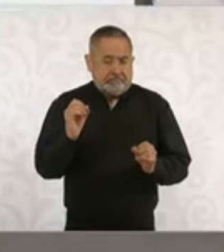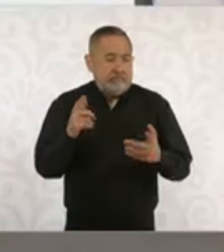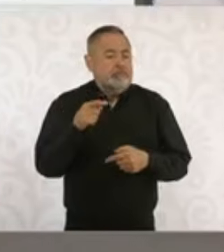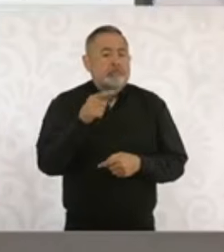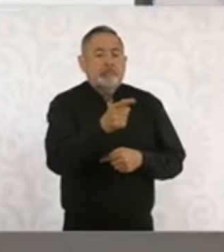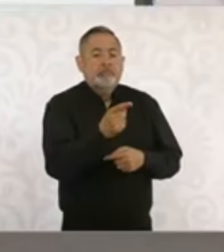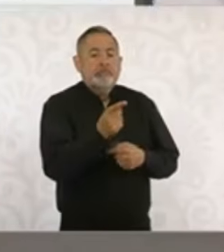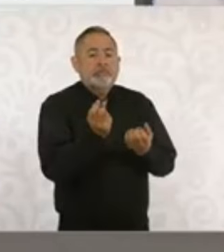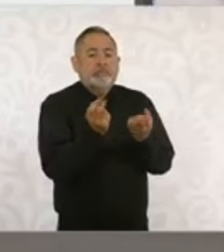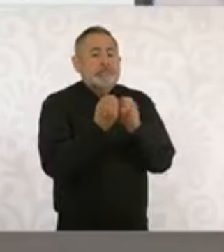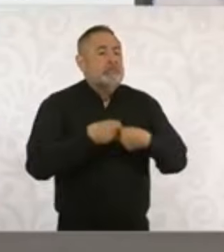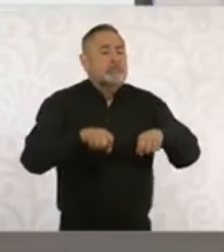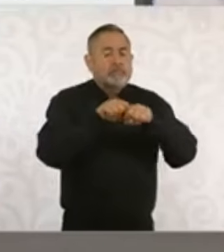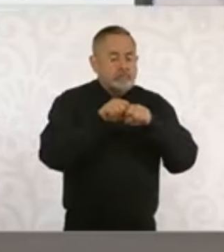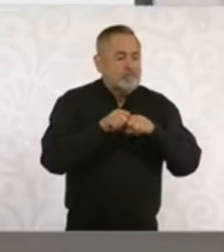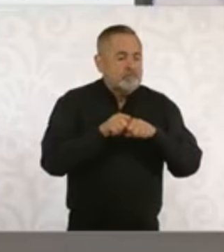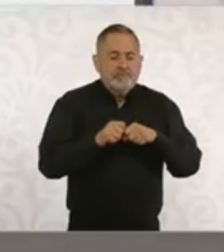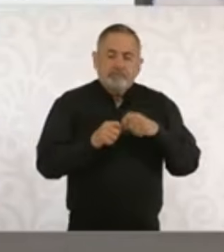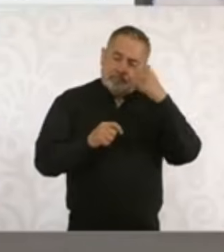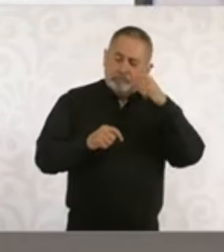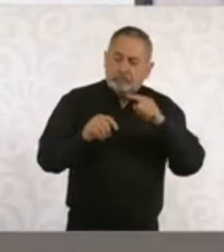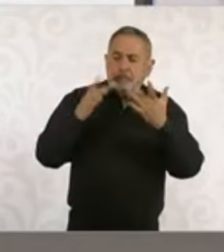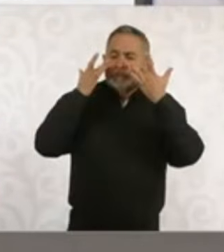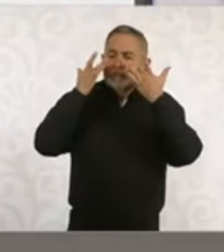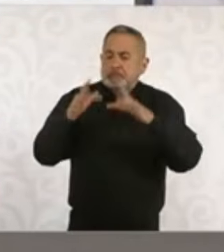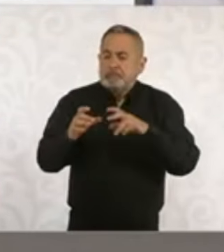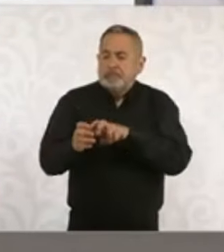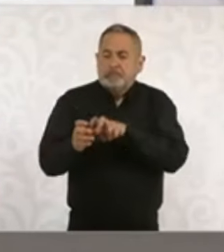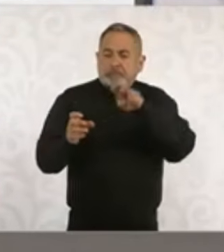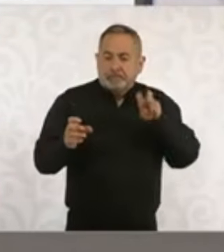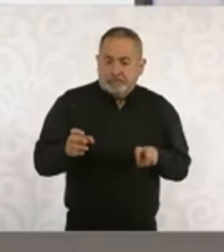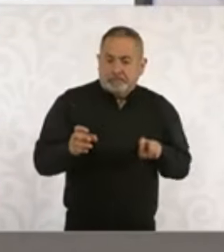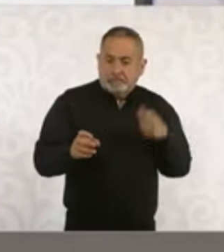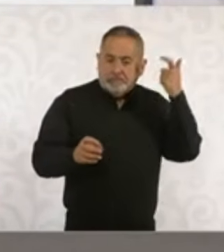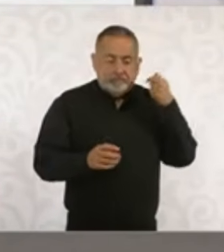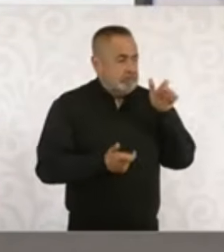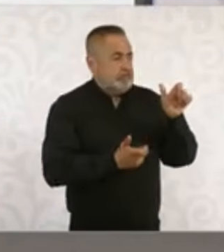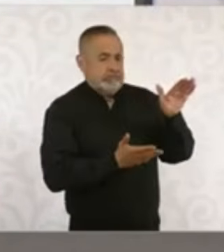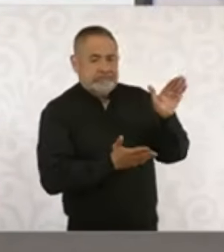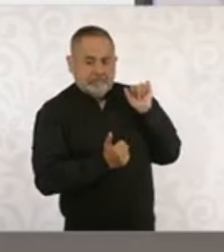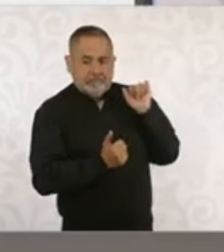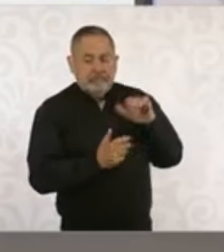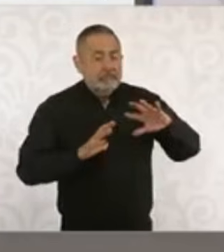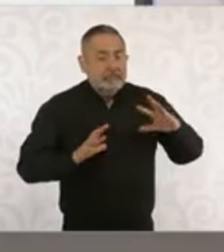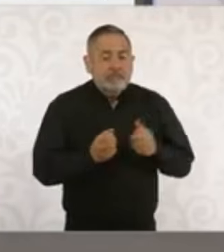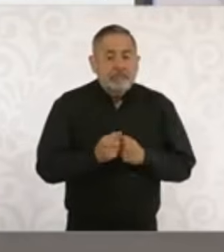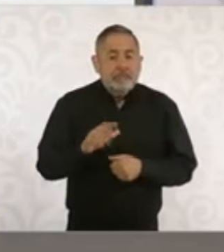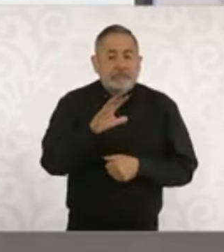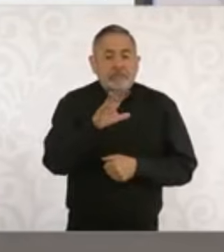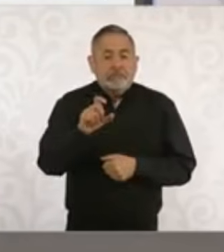Seguro de separación individualizado. Este es el seguro ya cuando se separaba, ¿no?